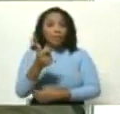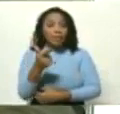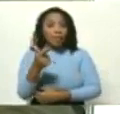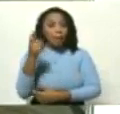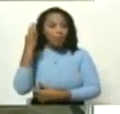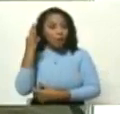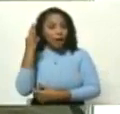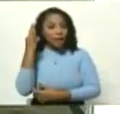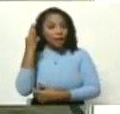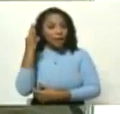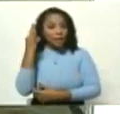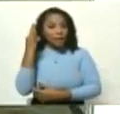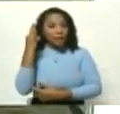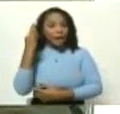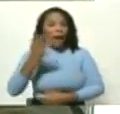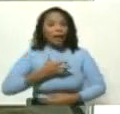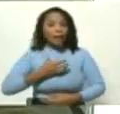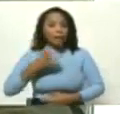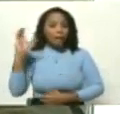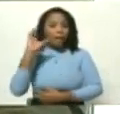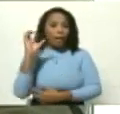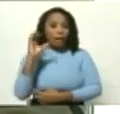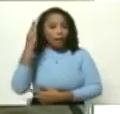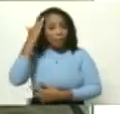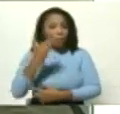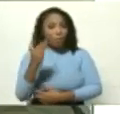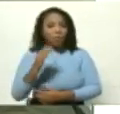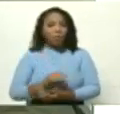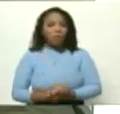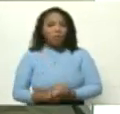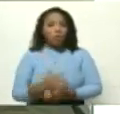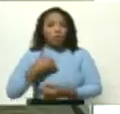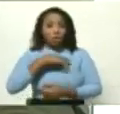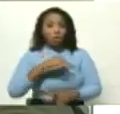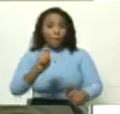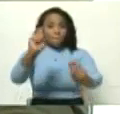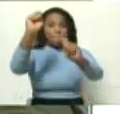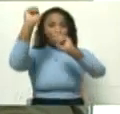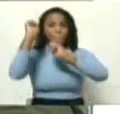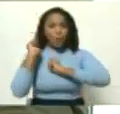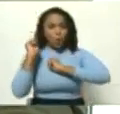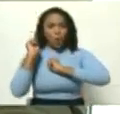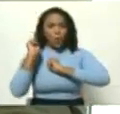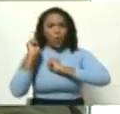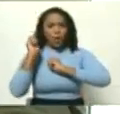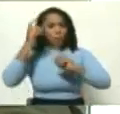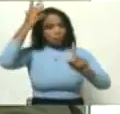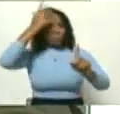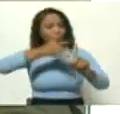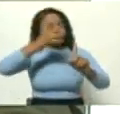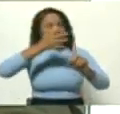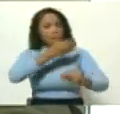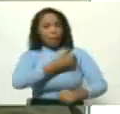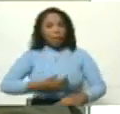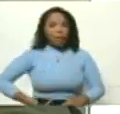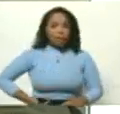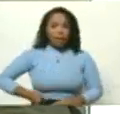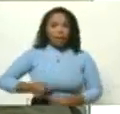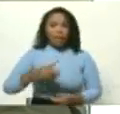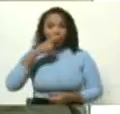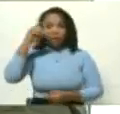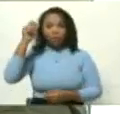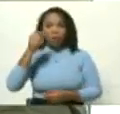ahorita. Vamos a estar nosotros, y hemos asumido, precisamente por instrucciones del presidente, quien ha